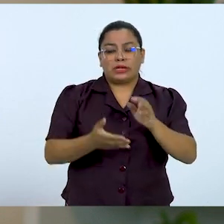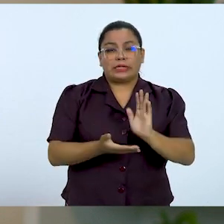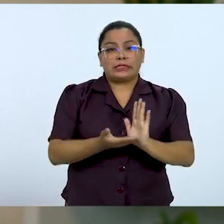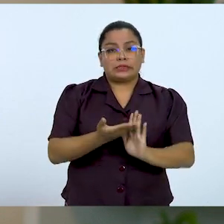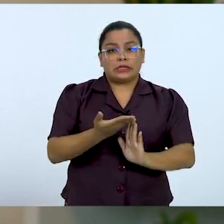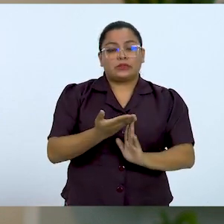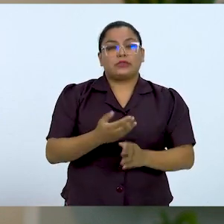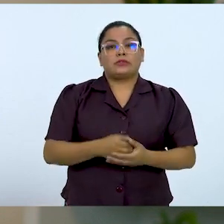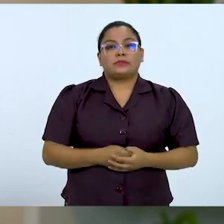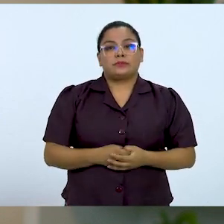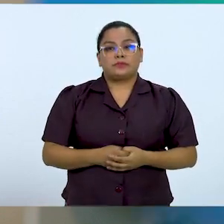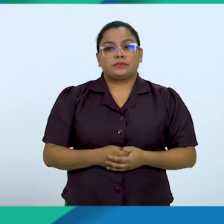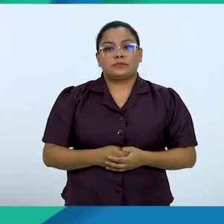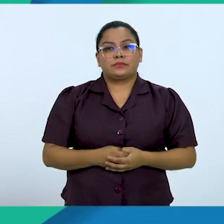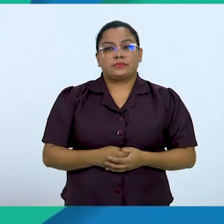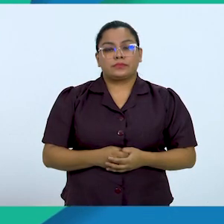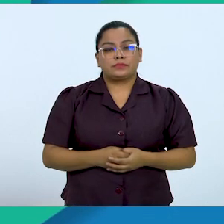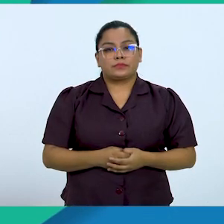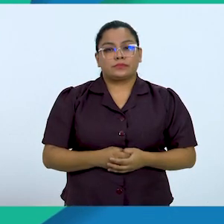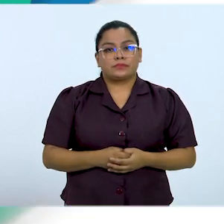para desarrollar una clase.